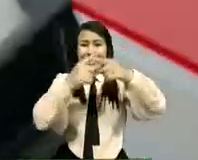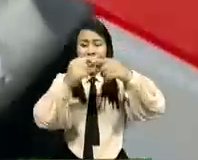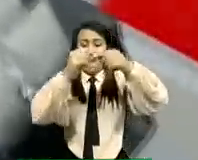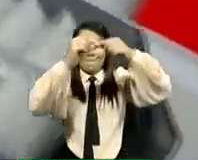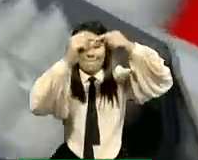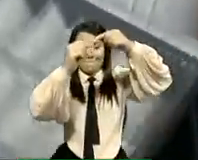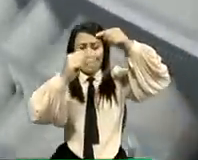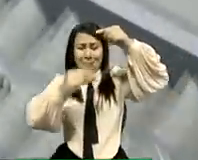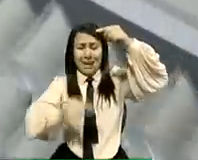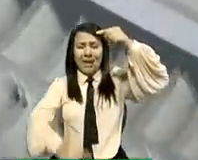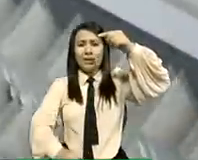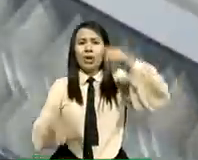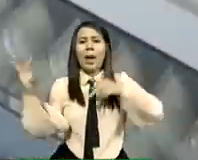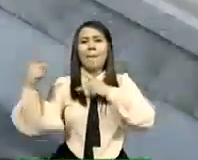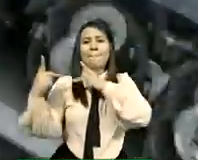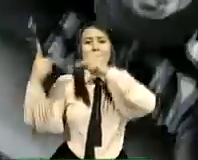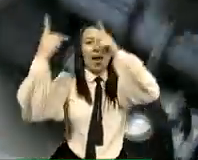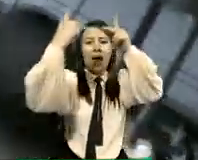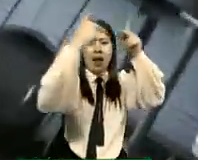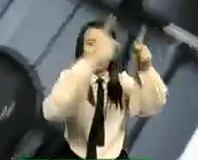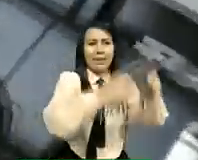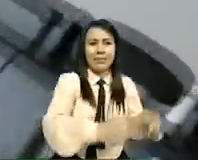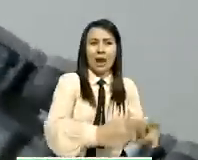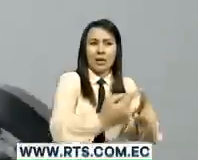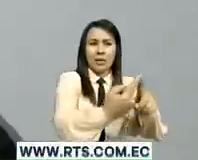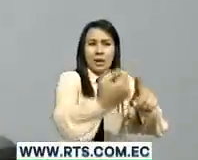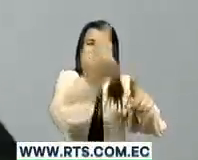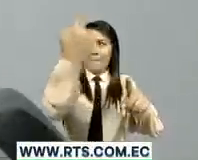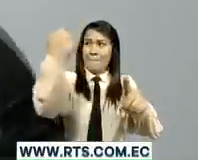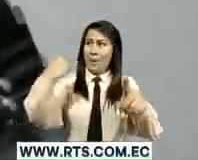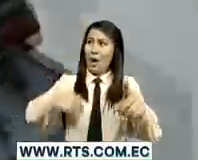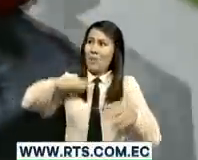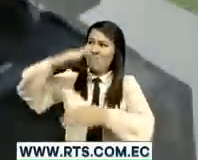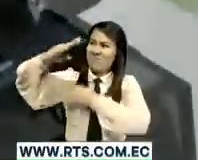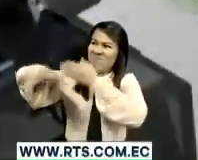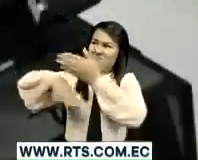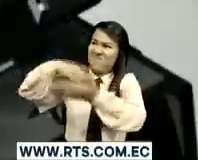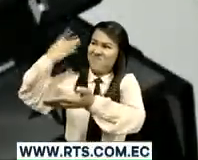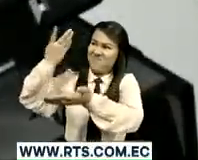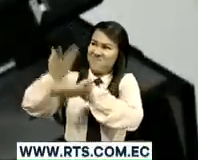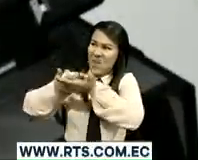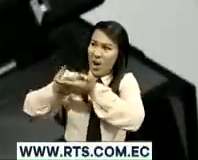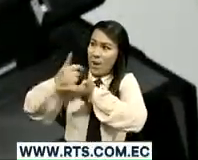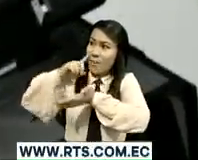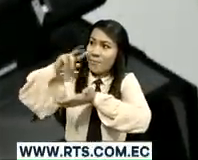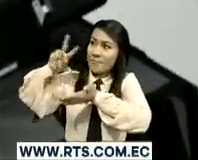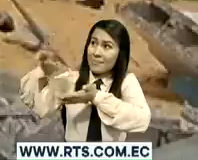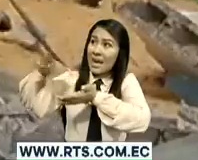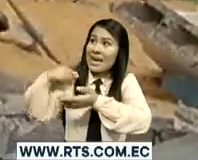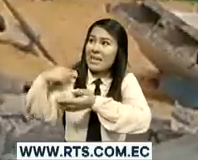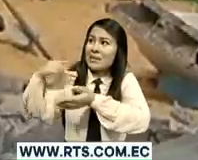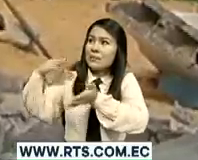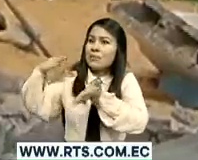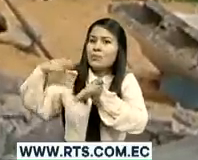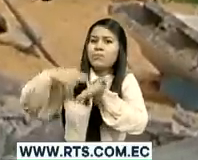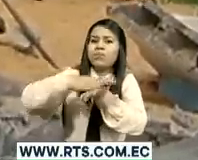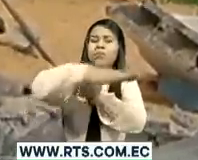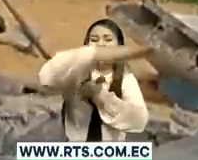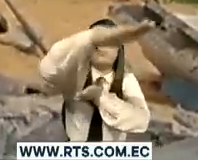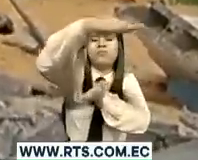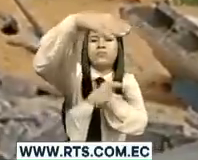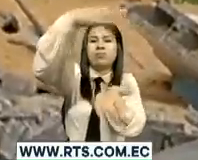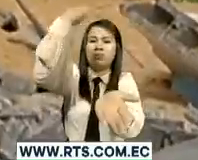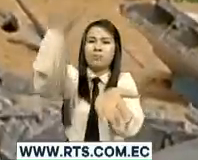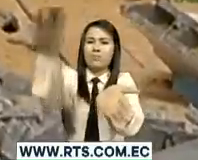se dirigía a la vía perimetral y en plena curva por circunstancias aún no determinadas, se fue de largo y terminó en ese complejo